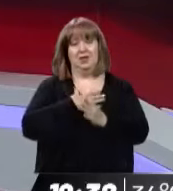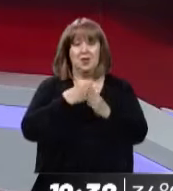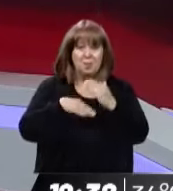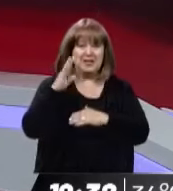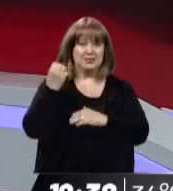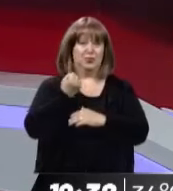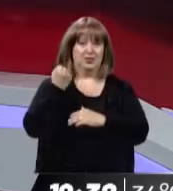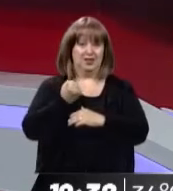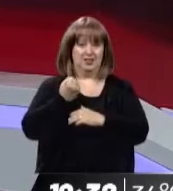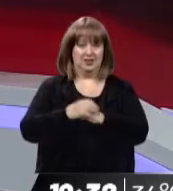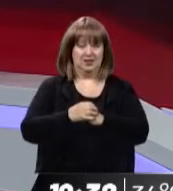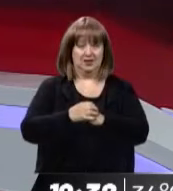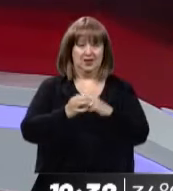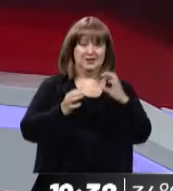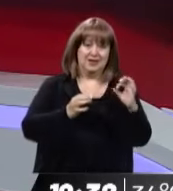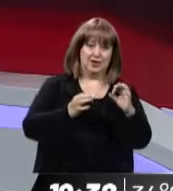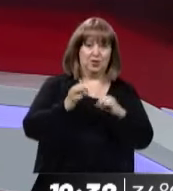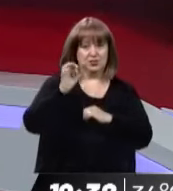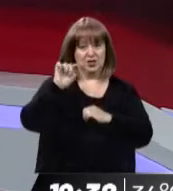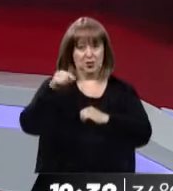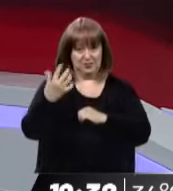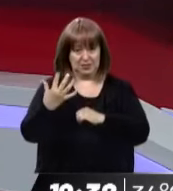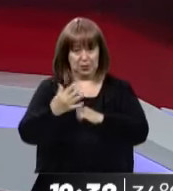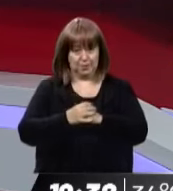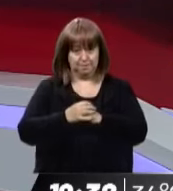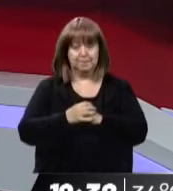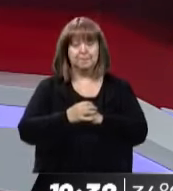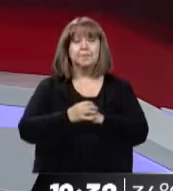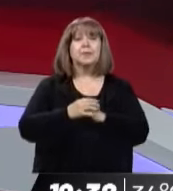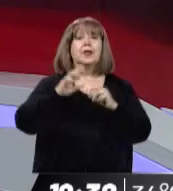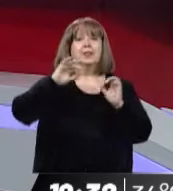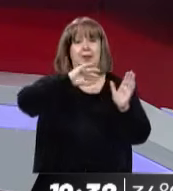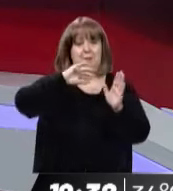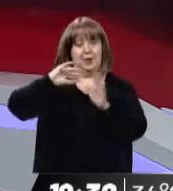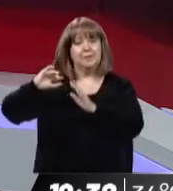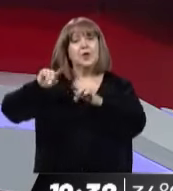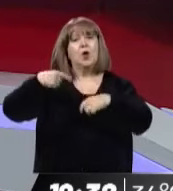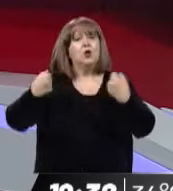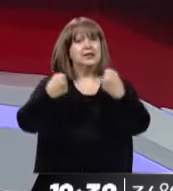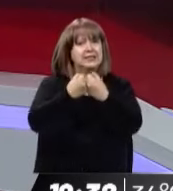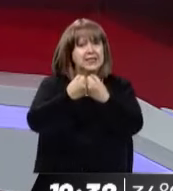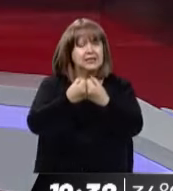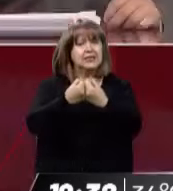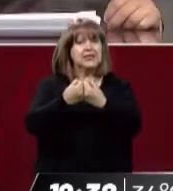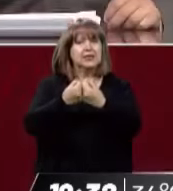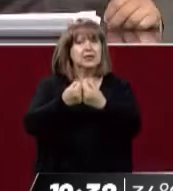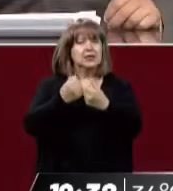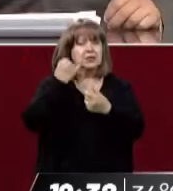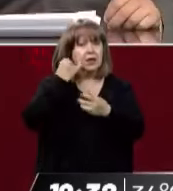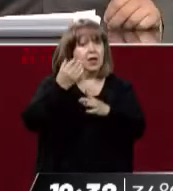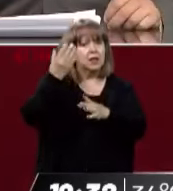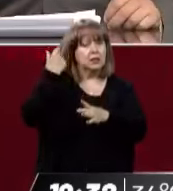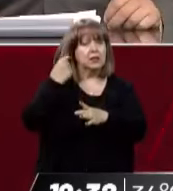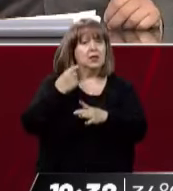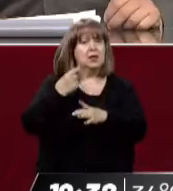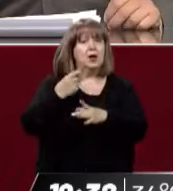bueno cambiamos de tema y hablamos de una buena noticia en un accidente que lamentablemente fue fatal no Y también le costó la vida a una